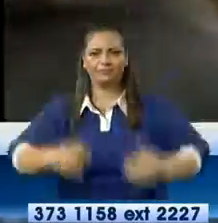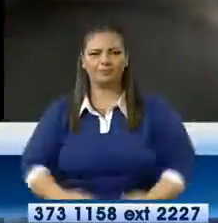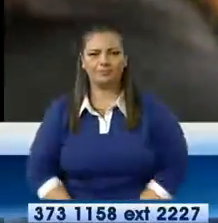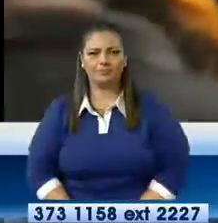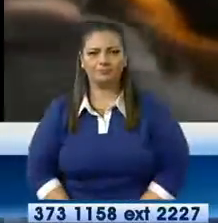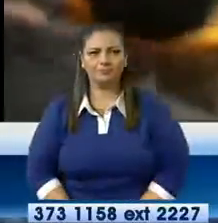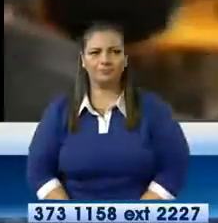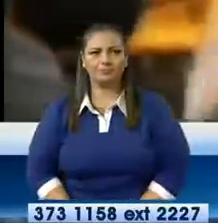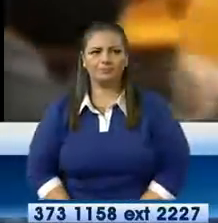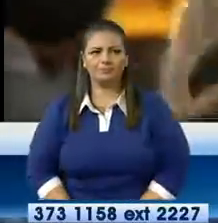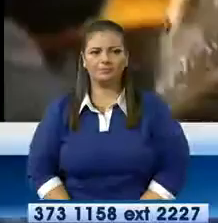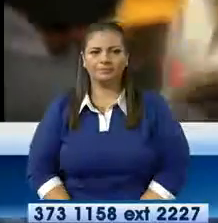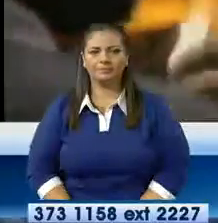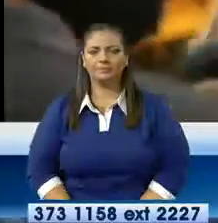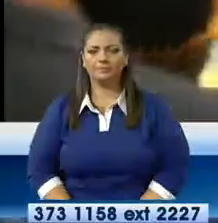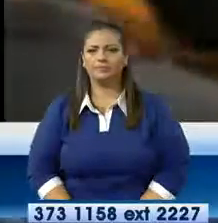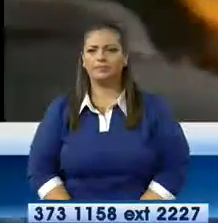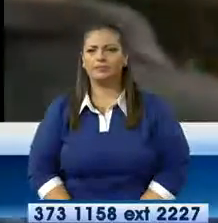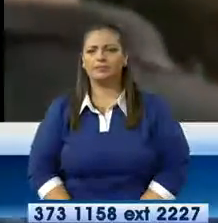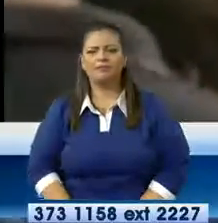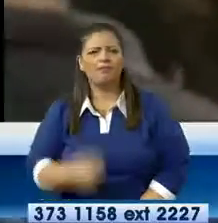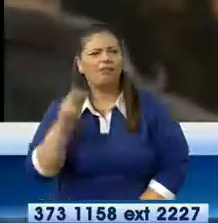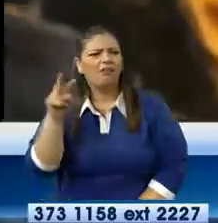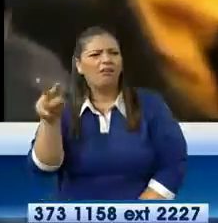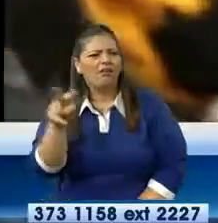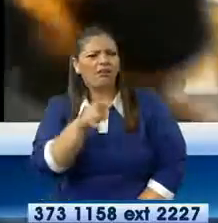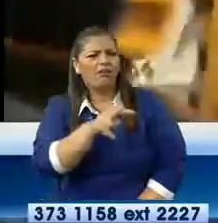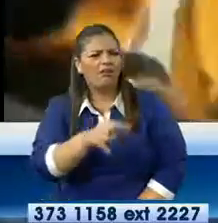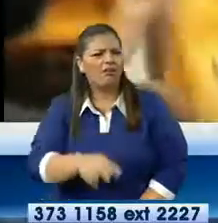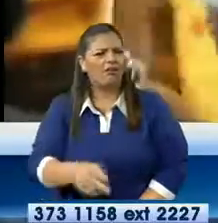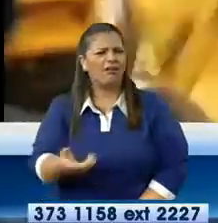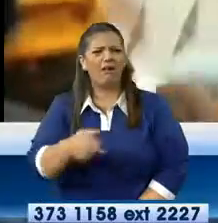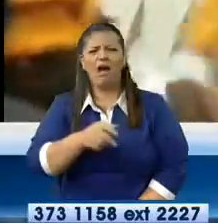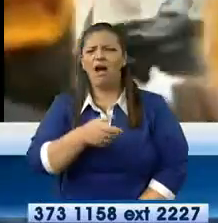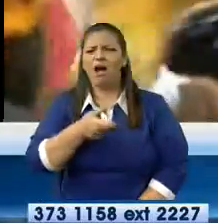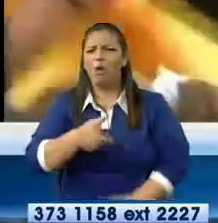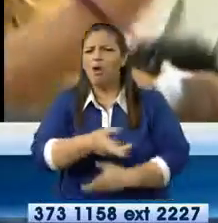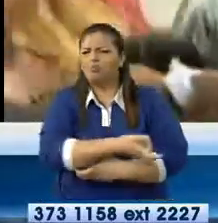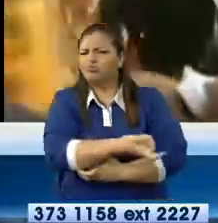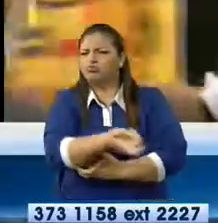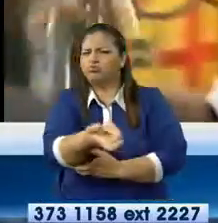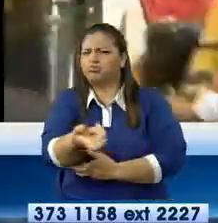Hasta un ambiente de carnaval se vivió en medio de la euforia.